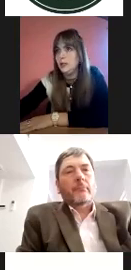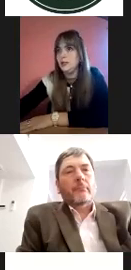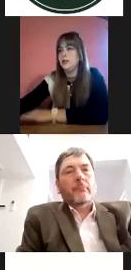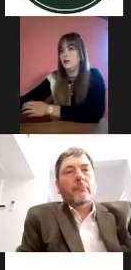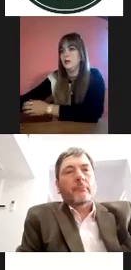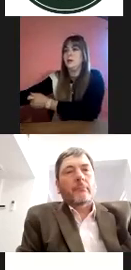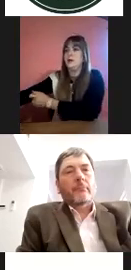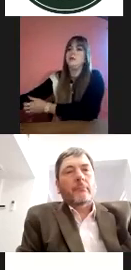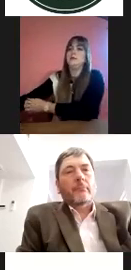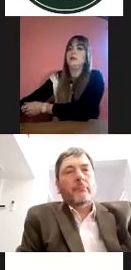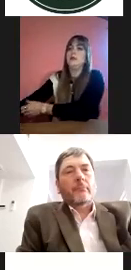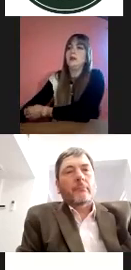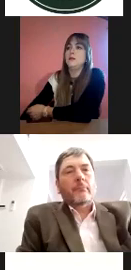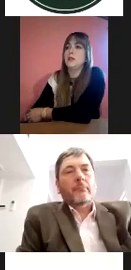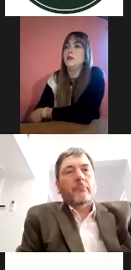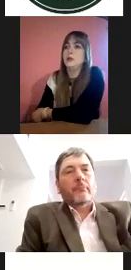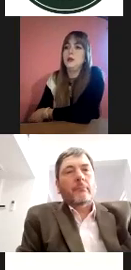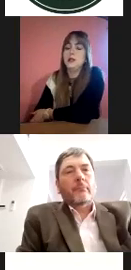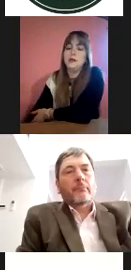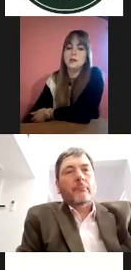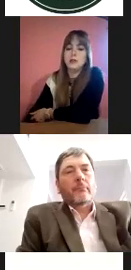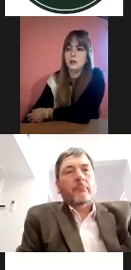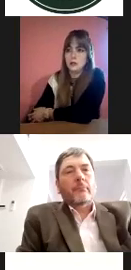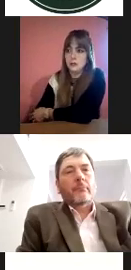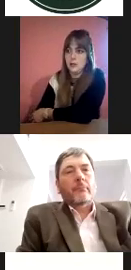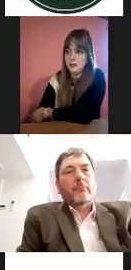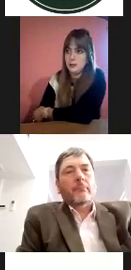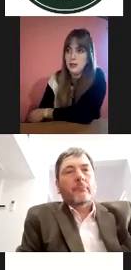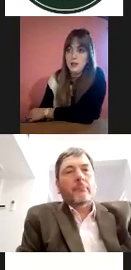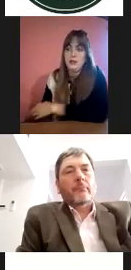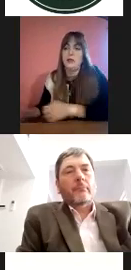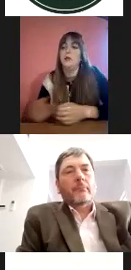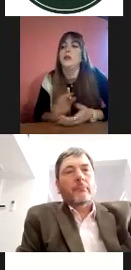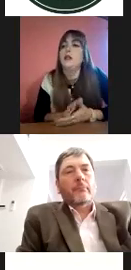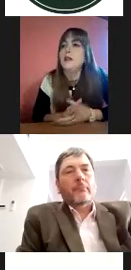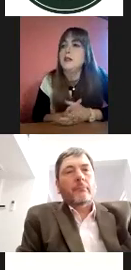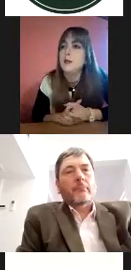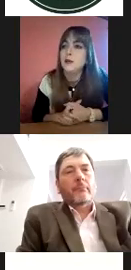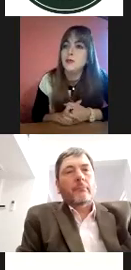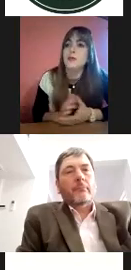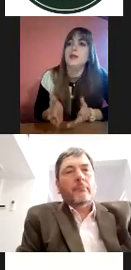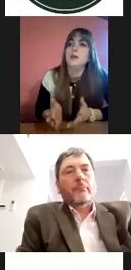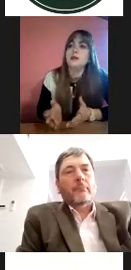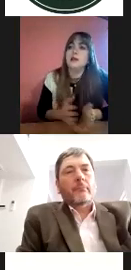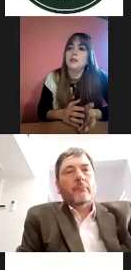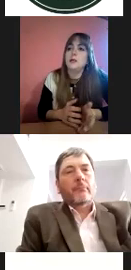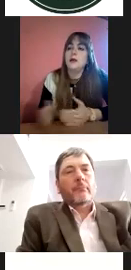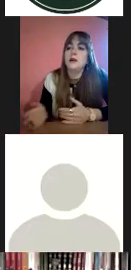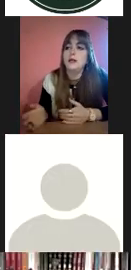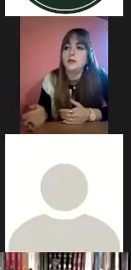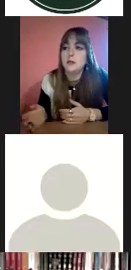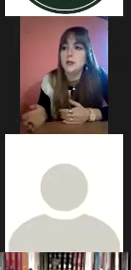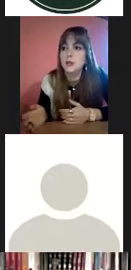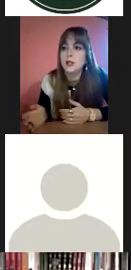y utilizar el celular. Bueno, ¿por qué salud pública versus derechos animales? Uno lo lee y dice, ay, pero está bien, salud